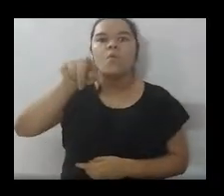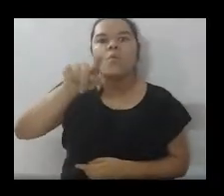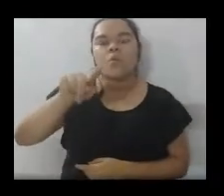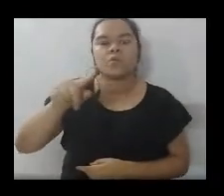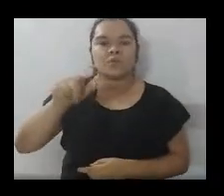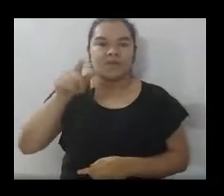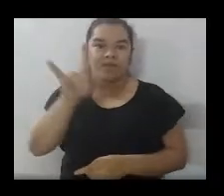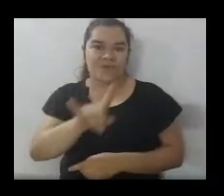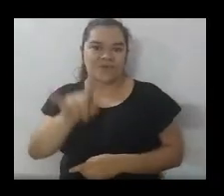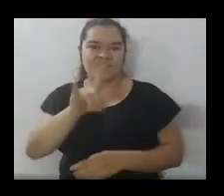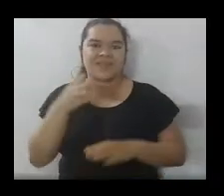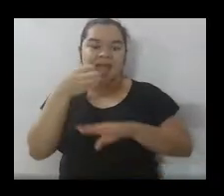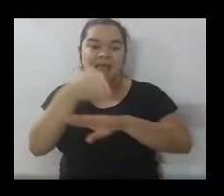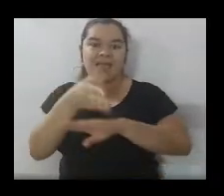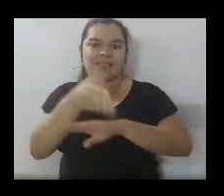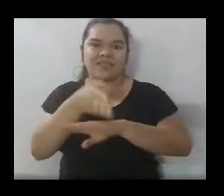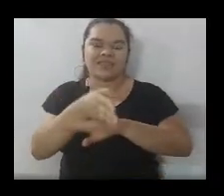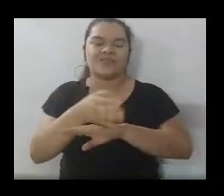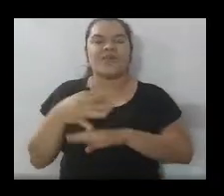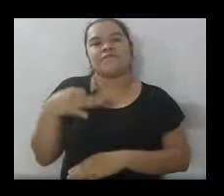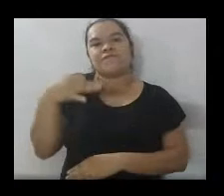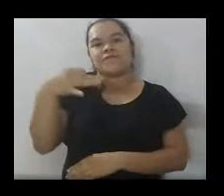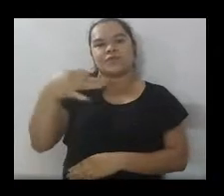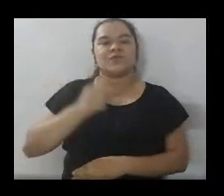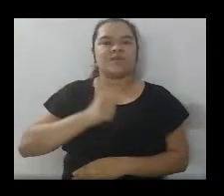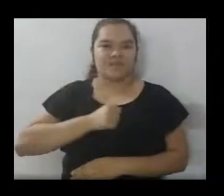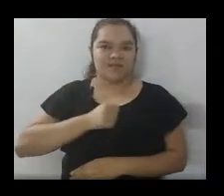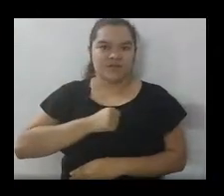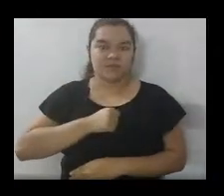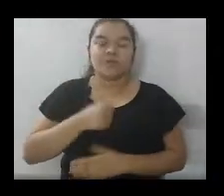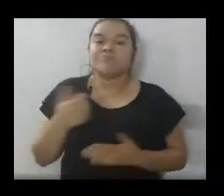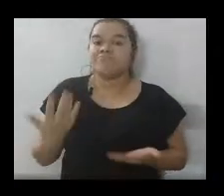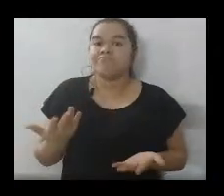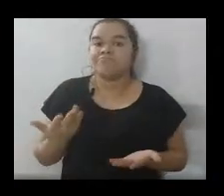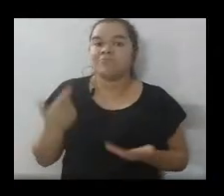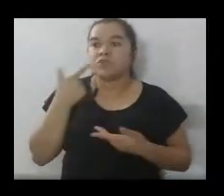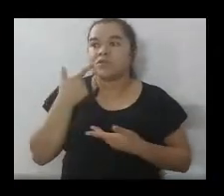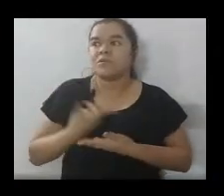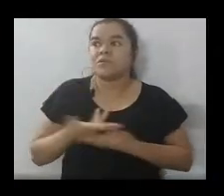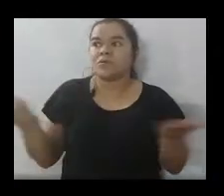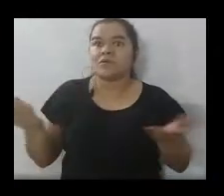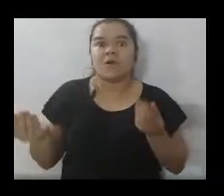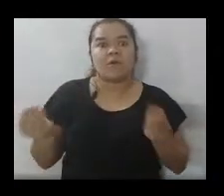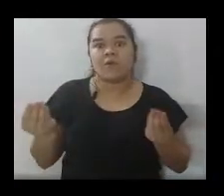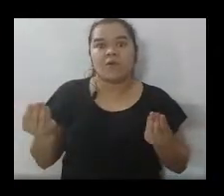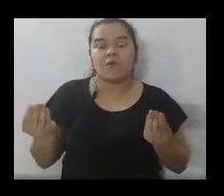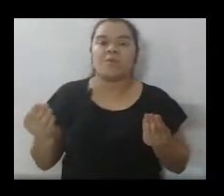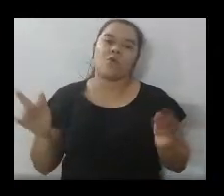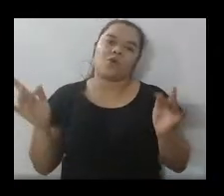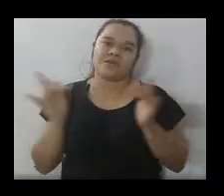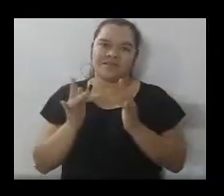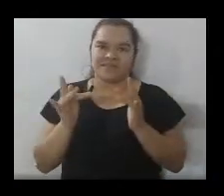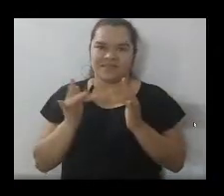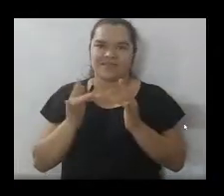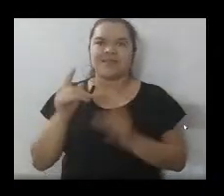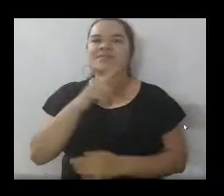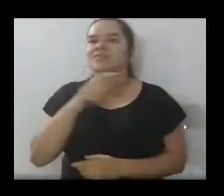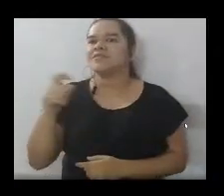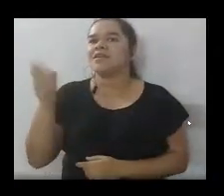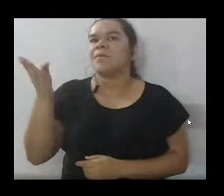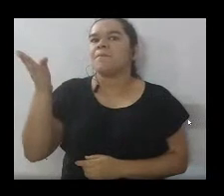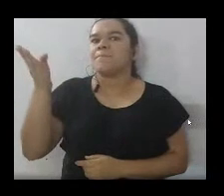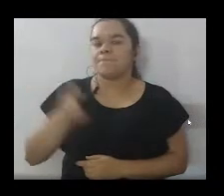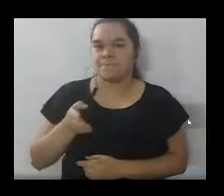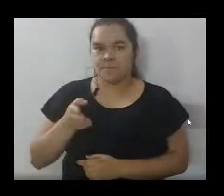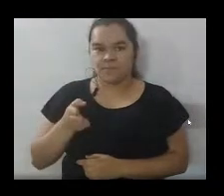futuras ingresantes, y la forma que encontramos de darle continuidad es hacerlas de manera 100% virtual y transmitidas a